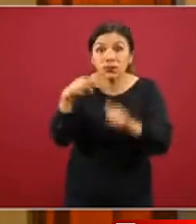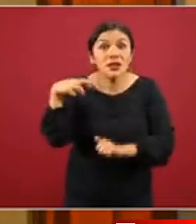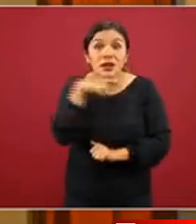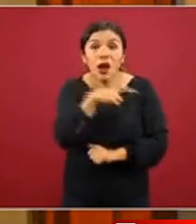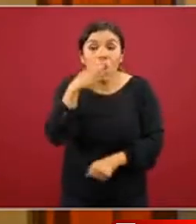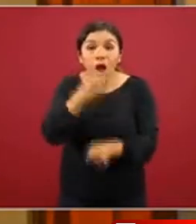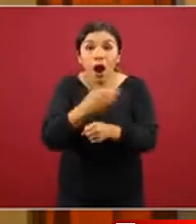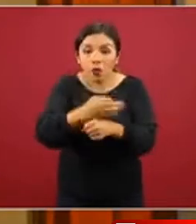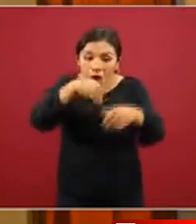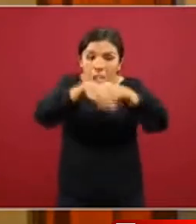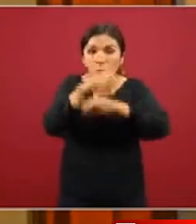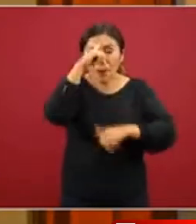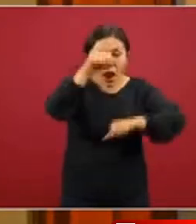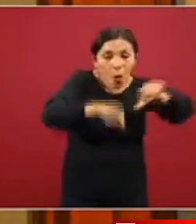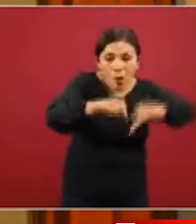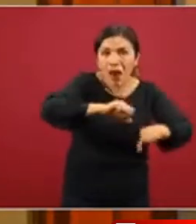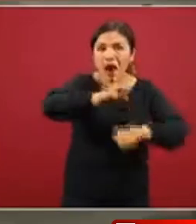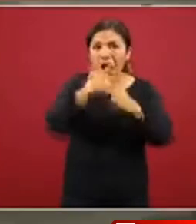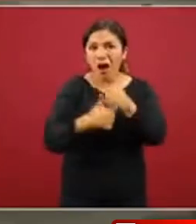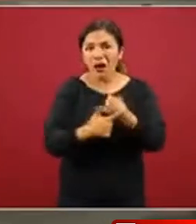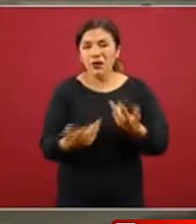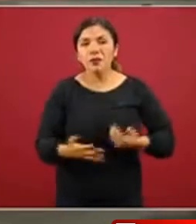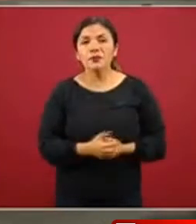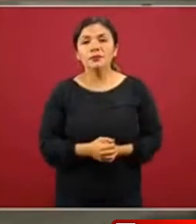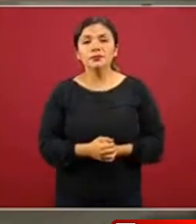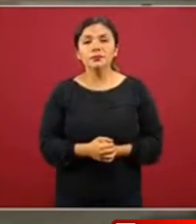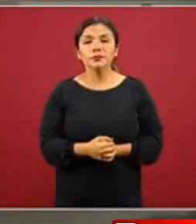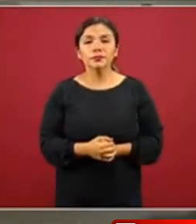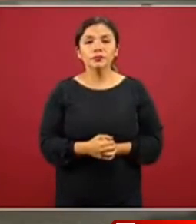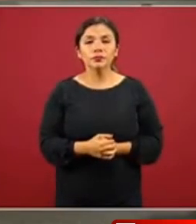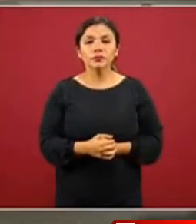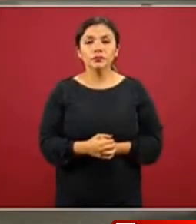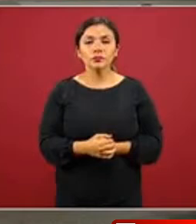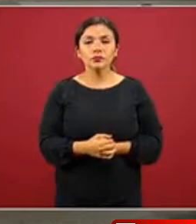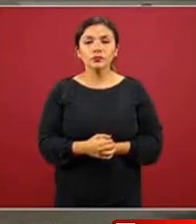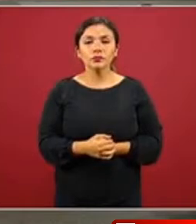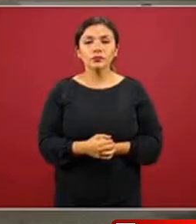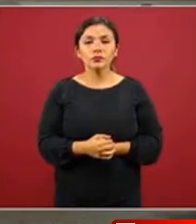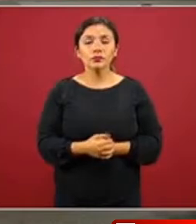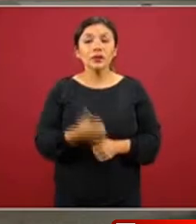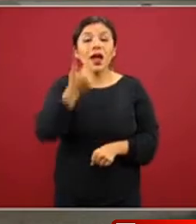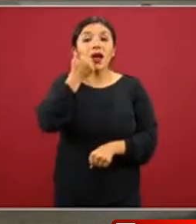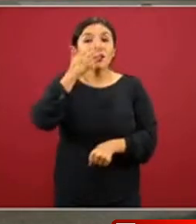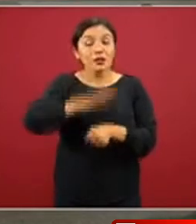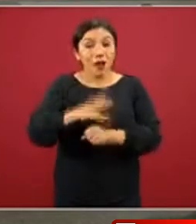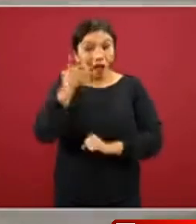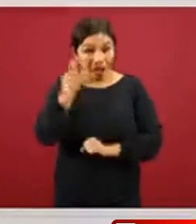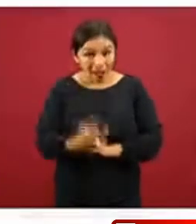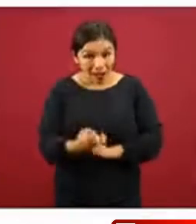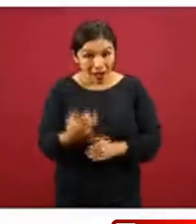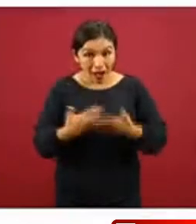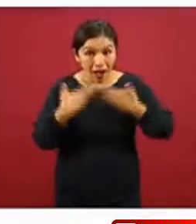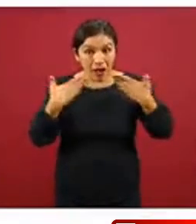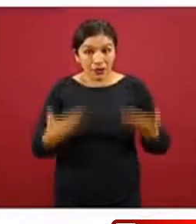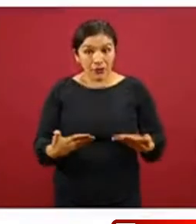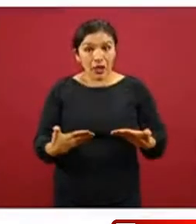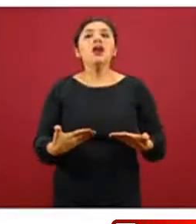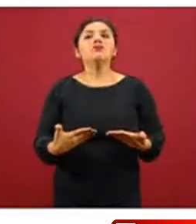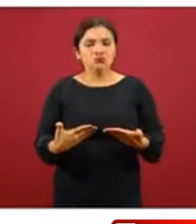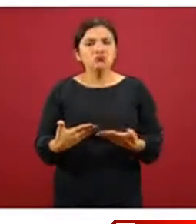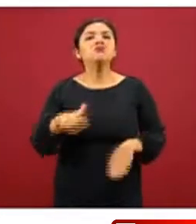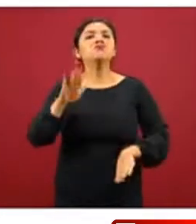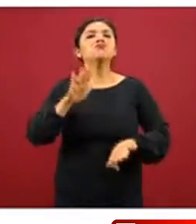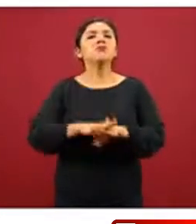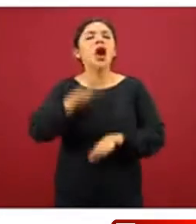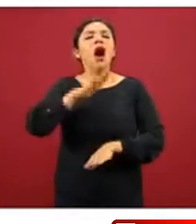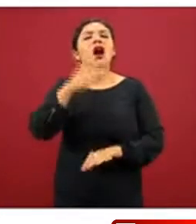inmediato dentro de las salas de cirugía. En la siguiente, esta administración tomó